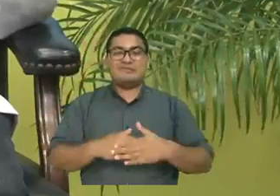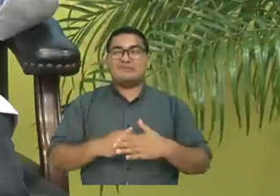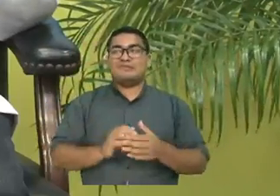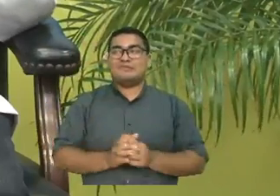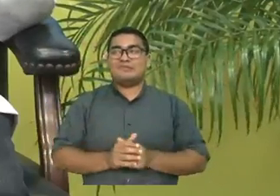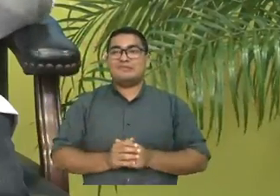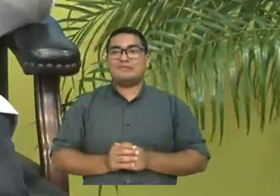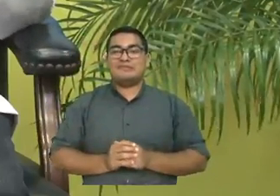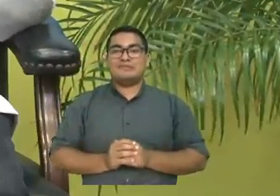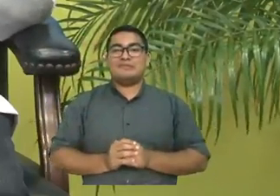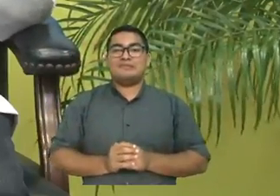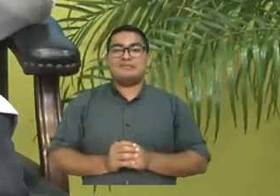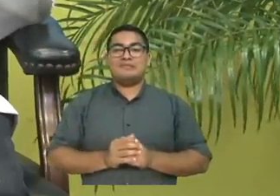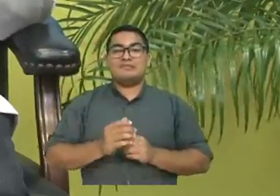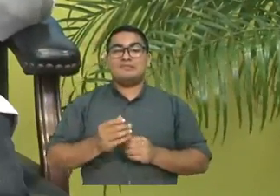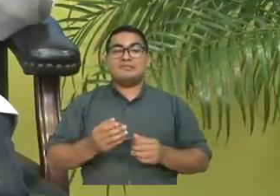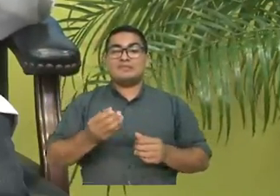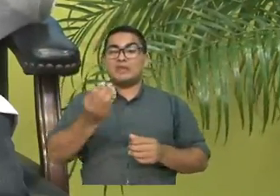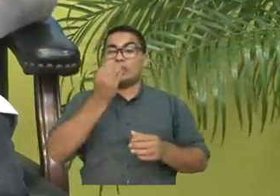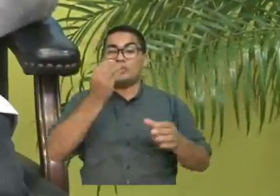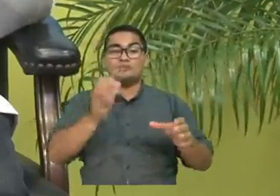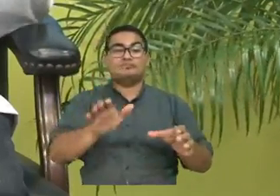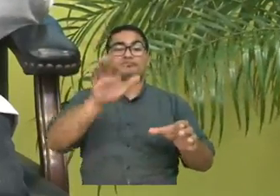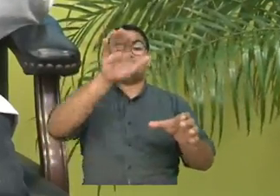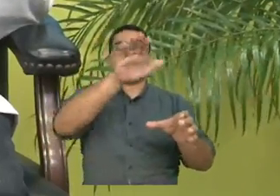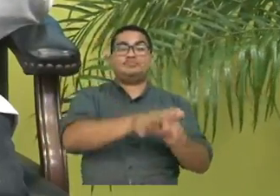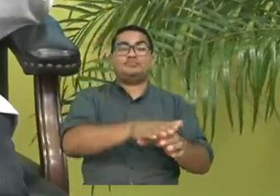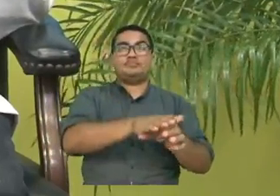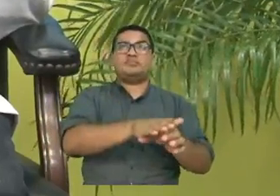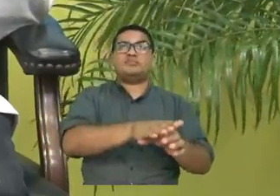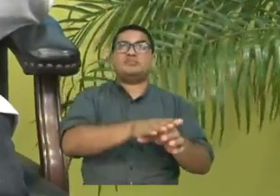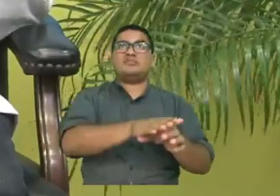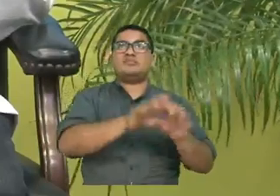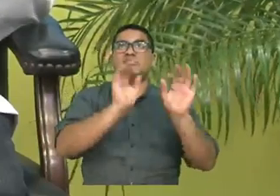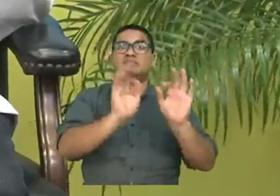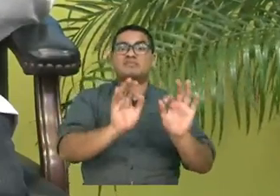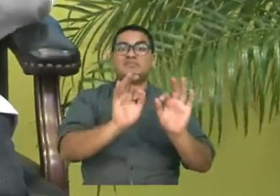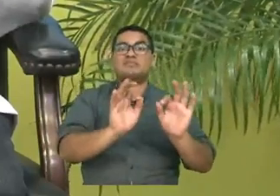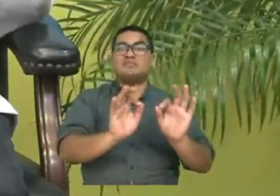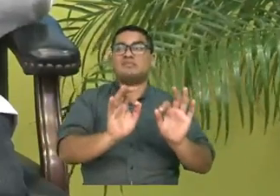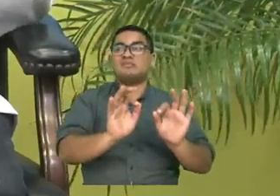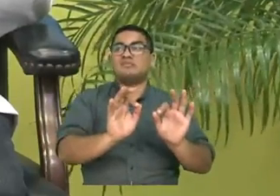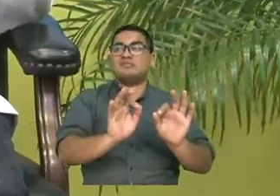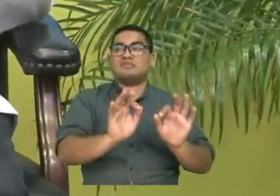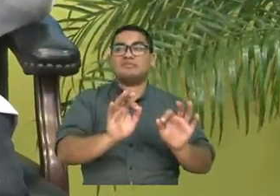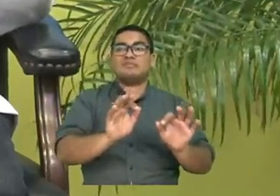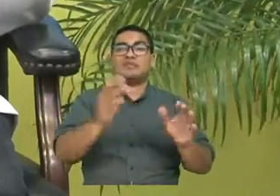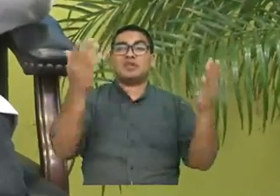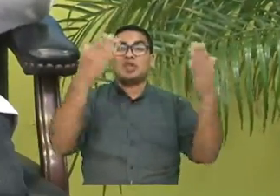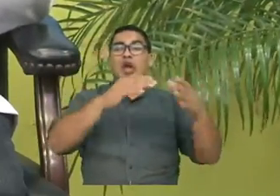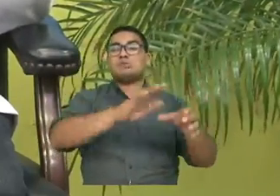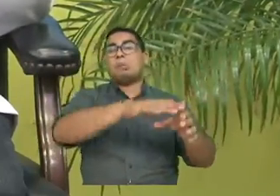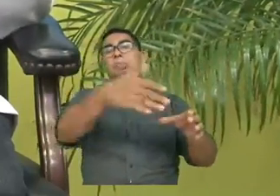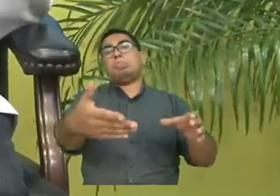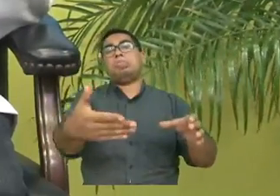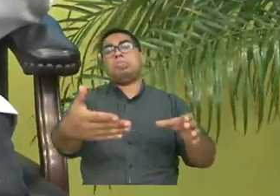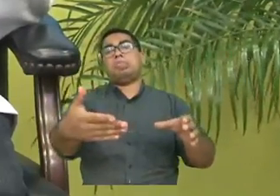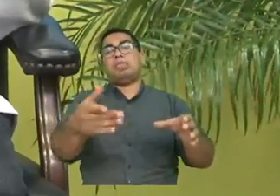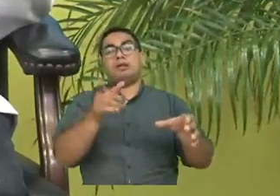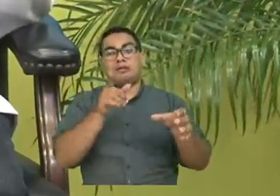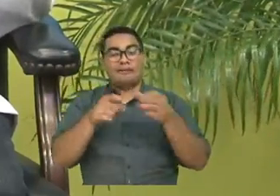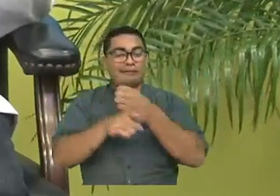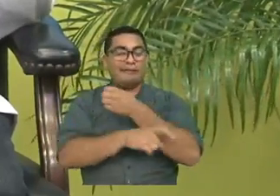cena, pues tapar bien los alimentos luego de que ya consumimos lo necesario, ¿verdad? ¿Por qué? Lo dejamos en la noche, no lo tapamos bien, pueden